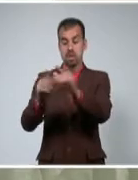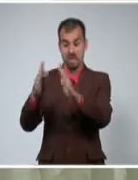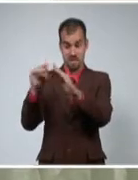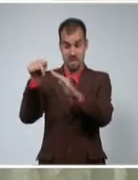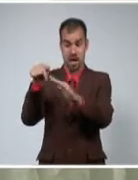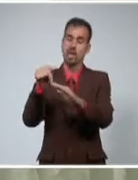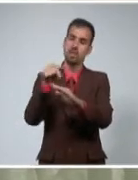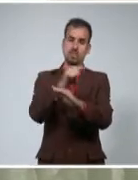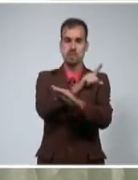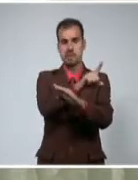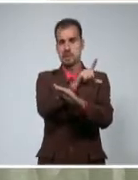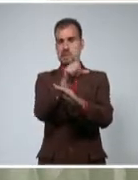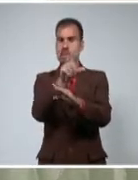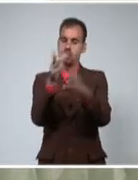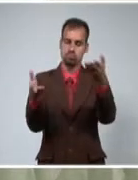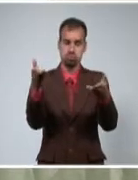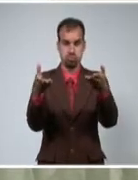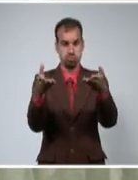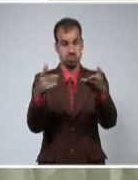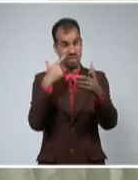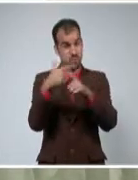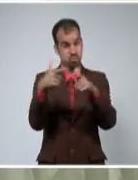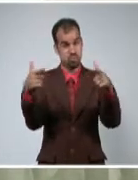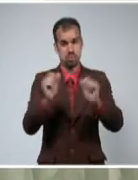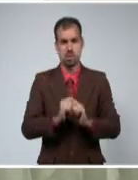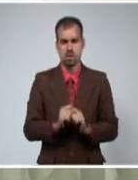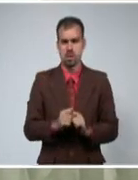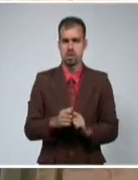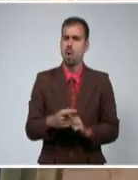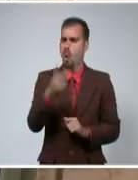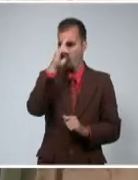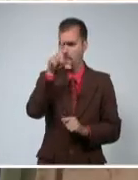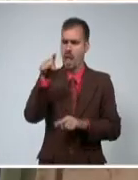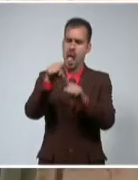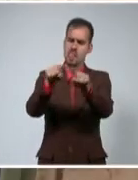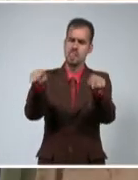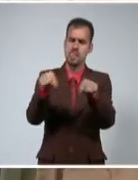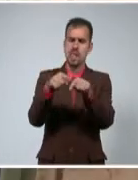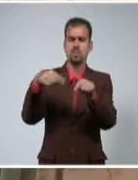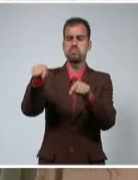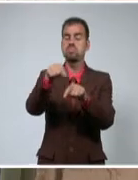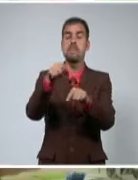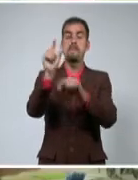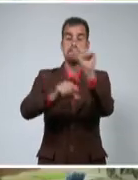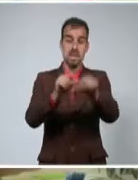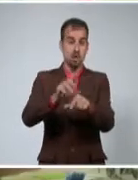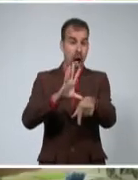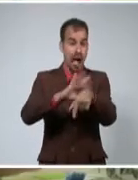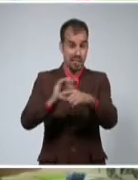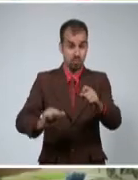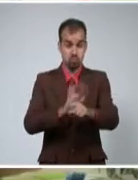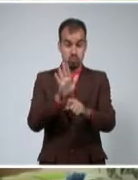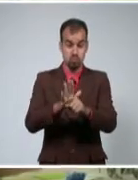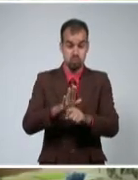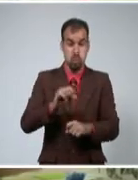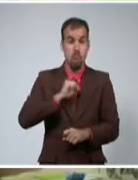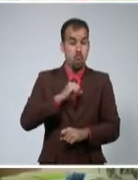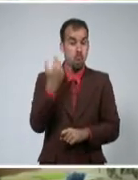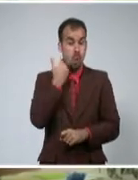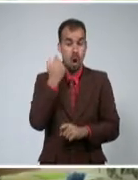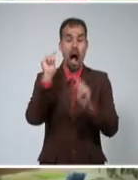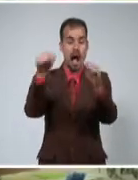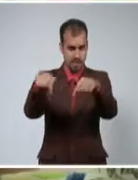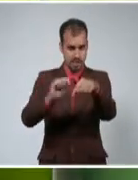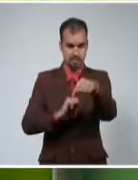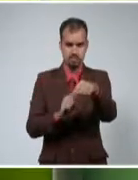hospital pediátrico de la provincia de Artemisa, una sala de sospechosos sintomáticos con 18 camas, donde hasta ahora se han atendido